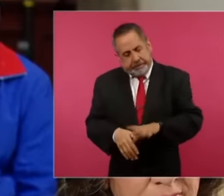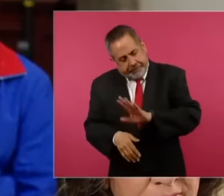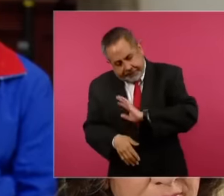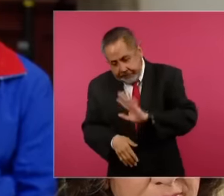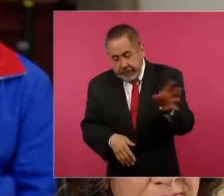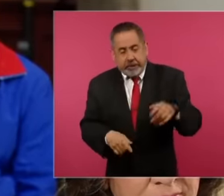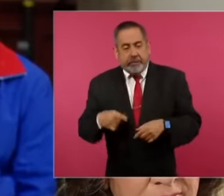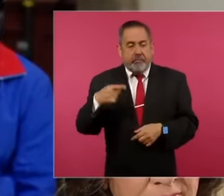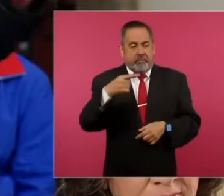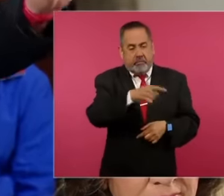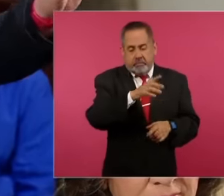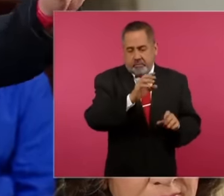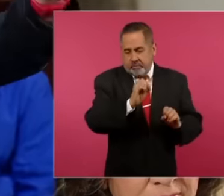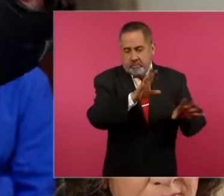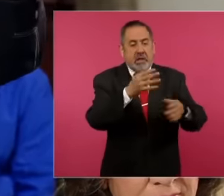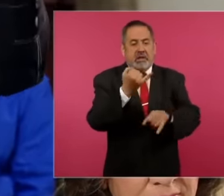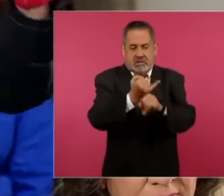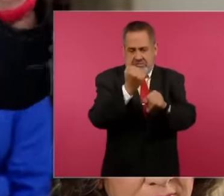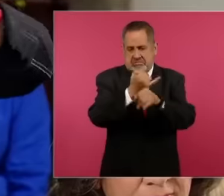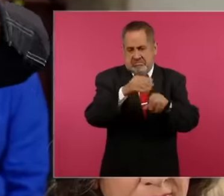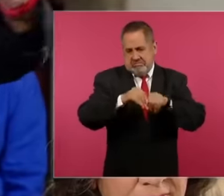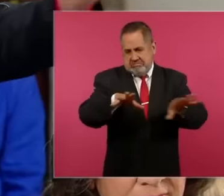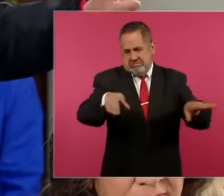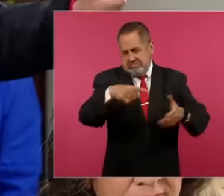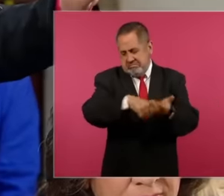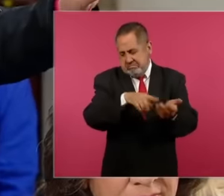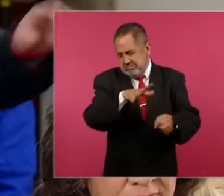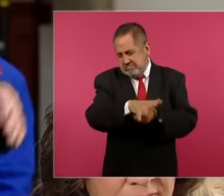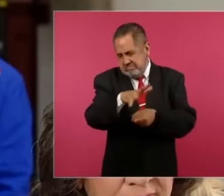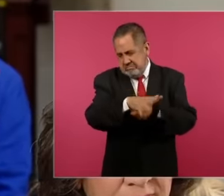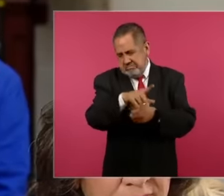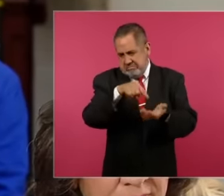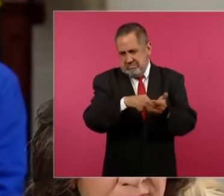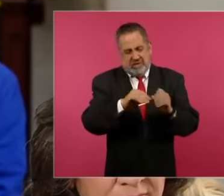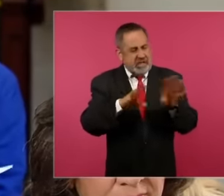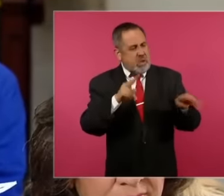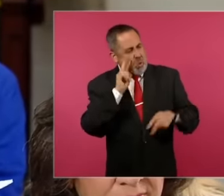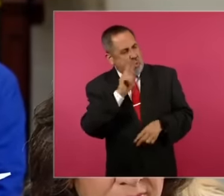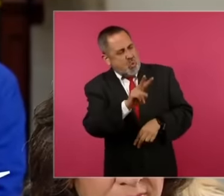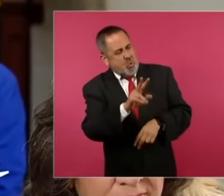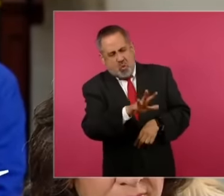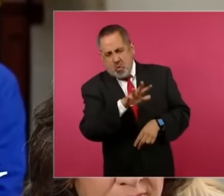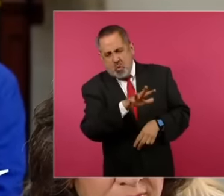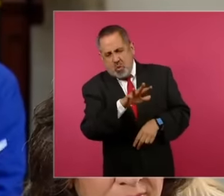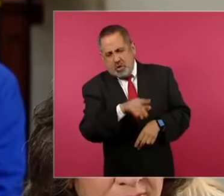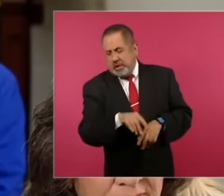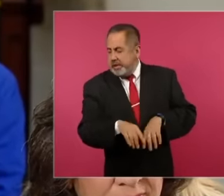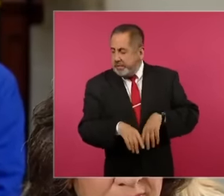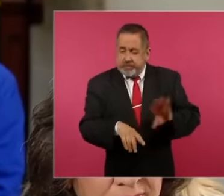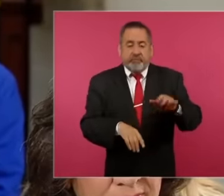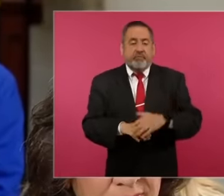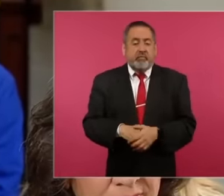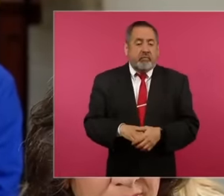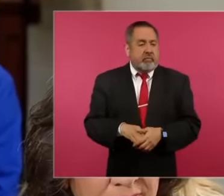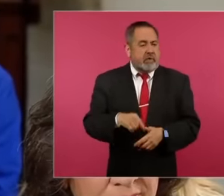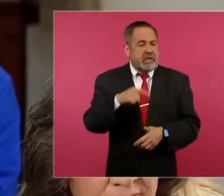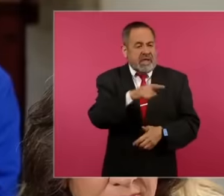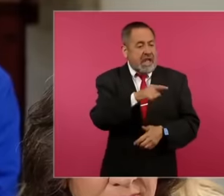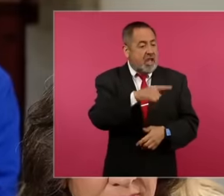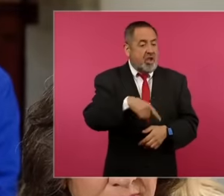eso está en las redes sociales, me parece que está muy claro, y que hay una